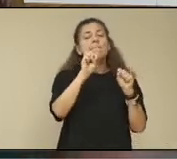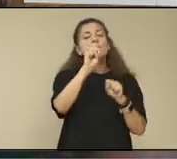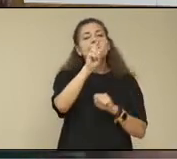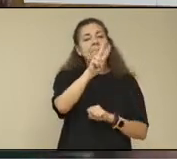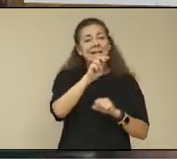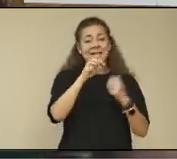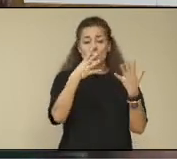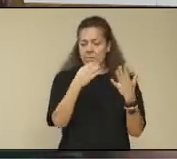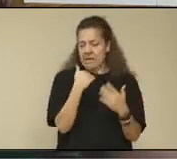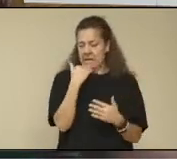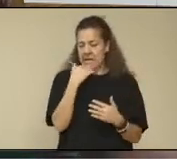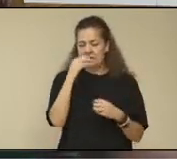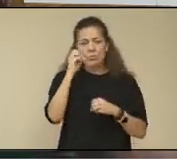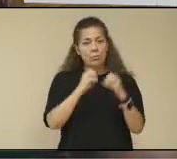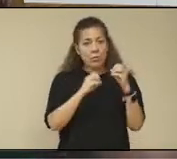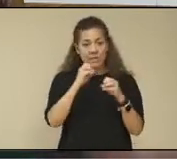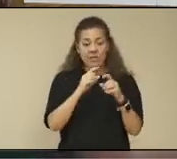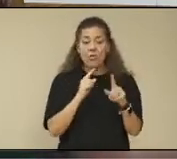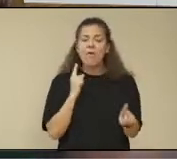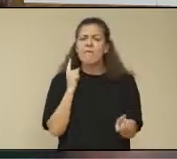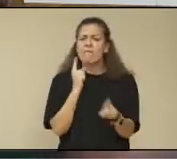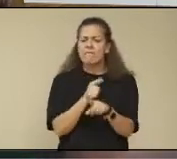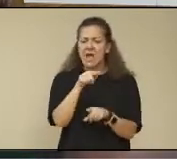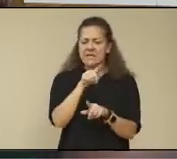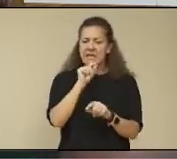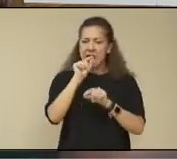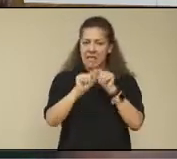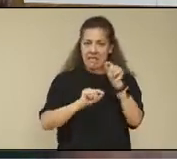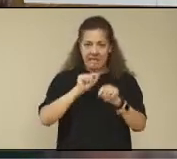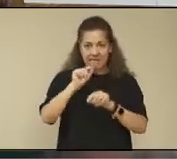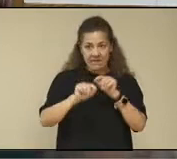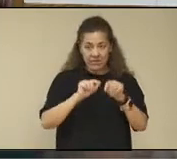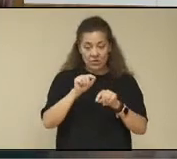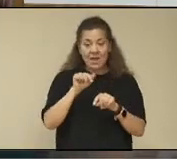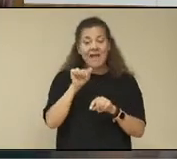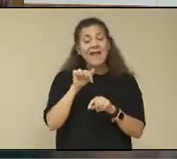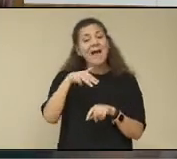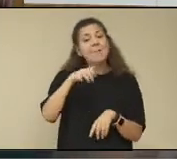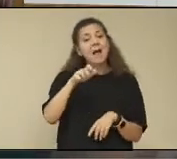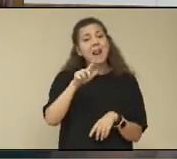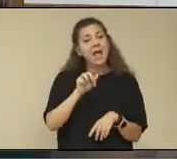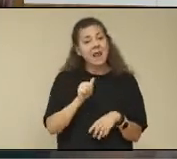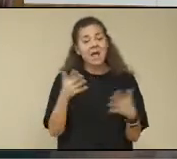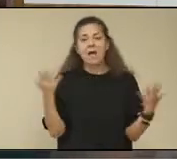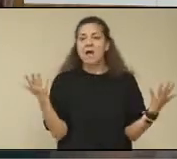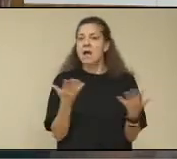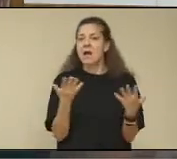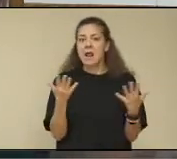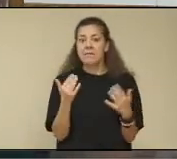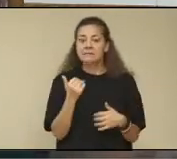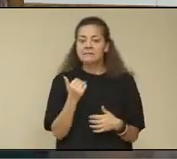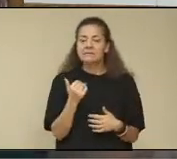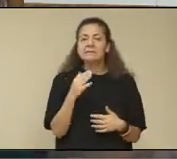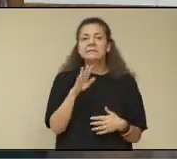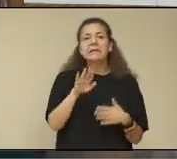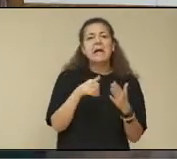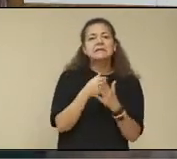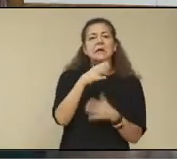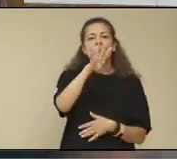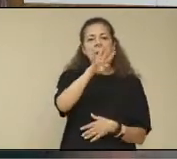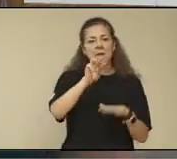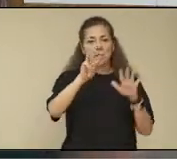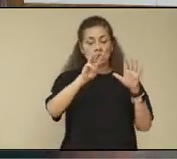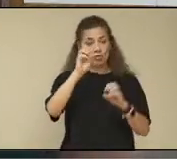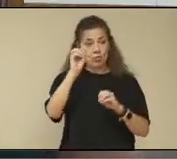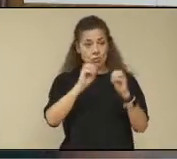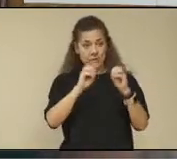29% prácticamente frente a la infección, y frente a la malaria grave llega a ser del 48%. Cuando